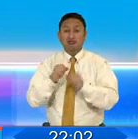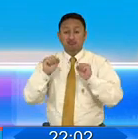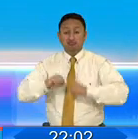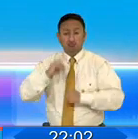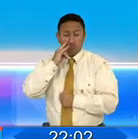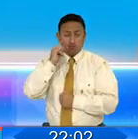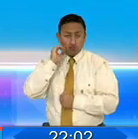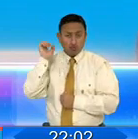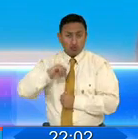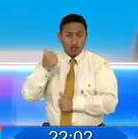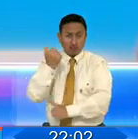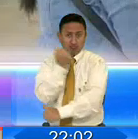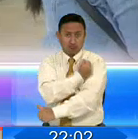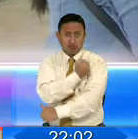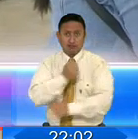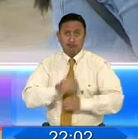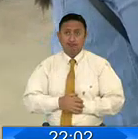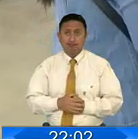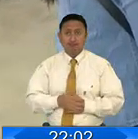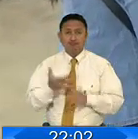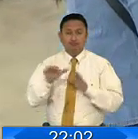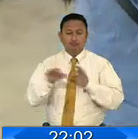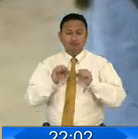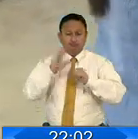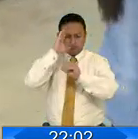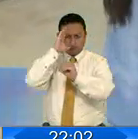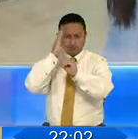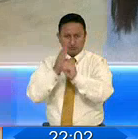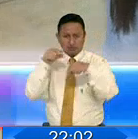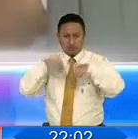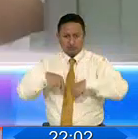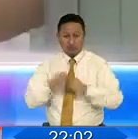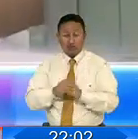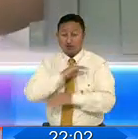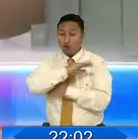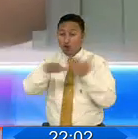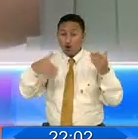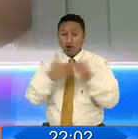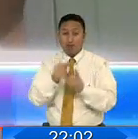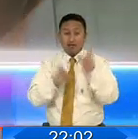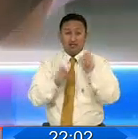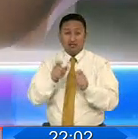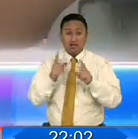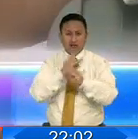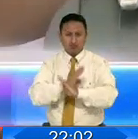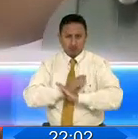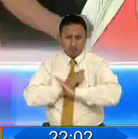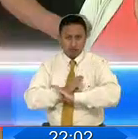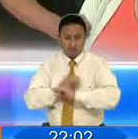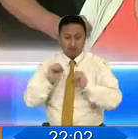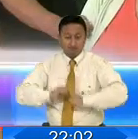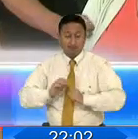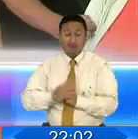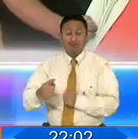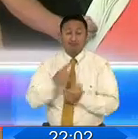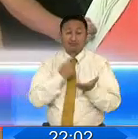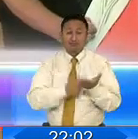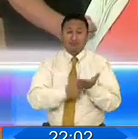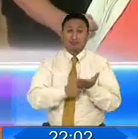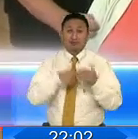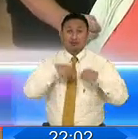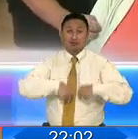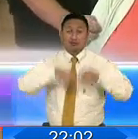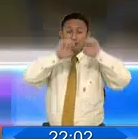poder vacunarse con esta vacuna. Explicó que el objetivo es alcanzar la inmunidad colectiva lo más pronto posible y en base a los estudios realizados por